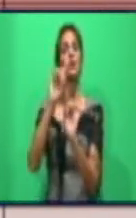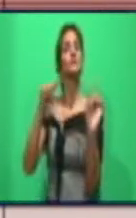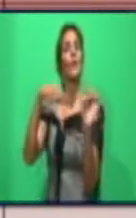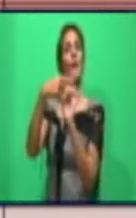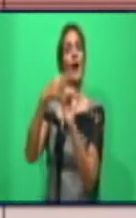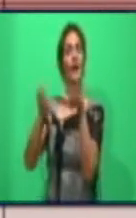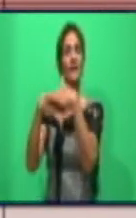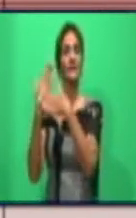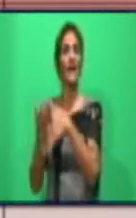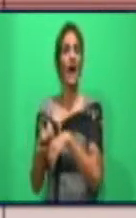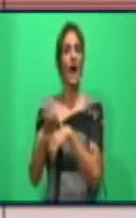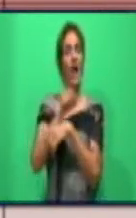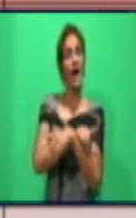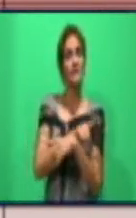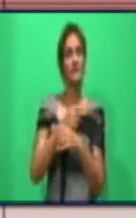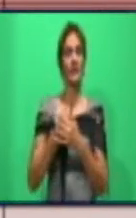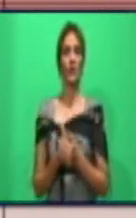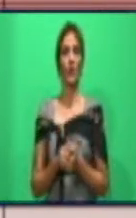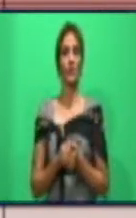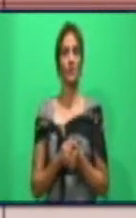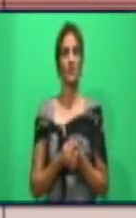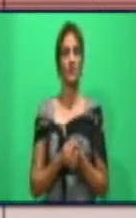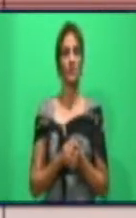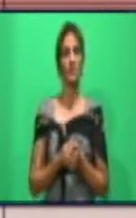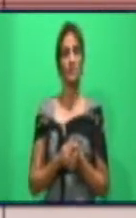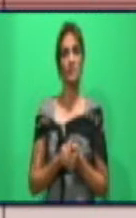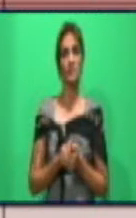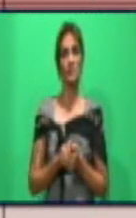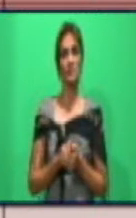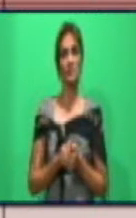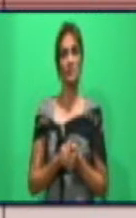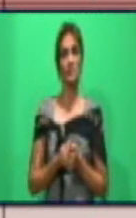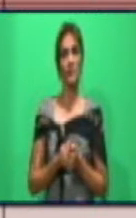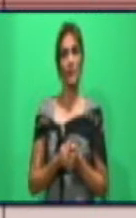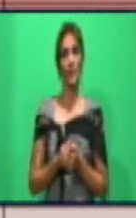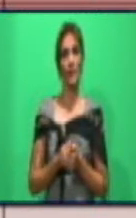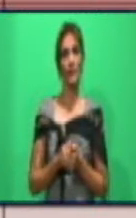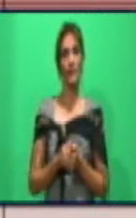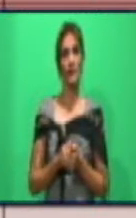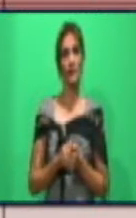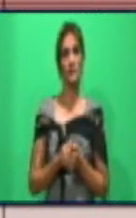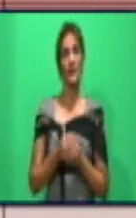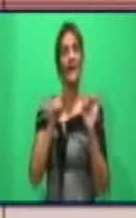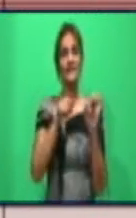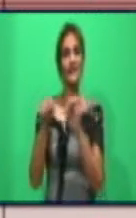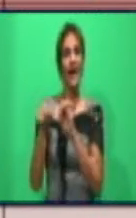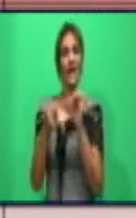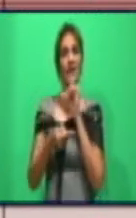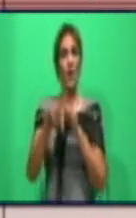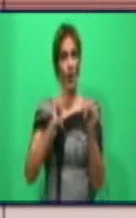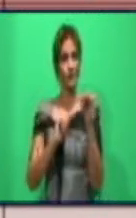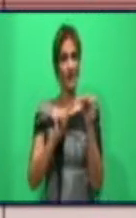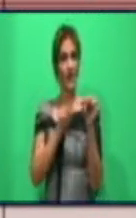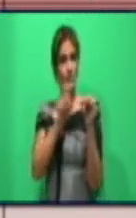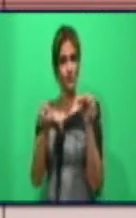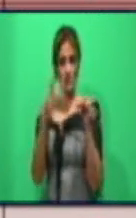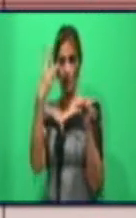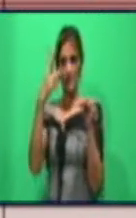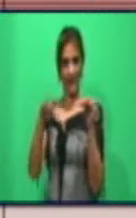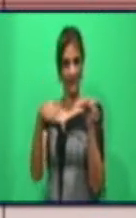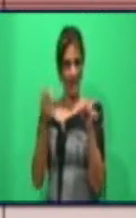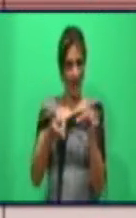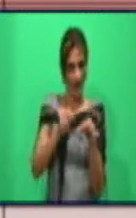anterior e incluso están en contra de lo que había estado ocurriendo en los últimos tres días donde